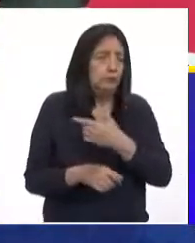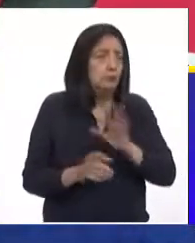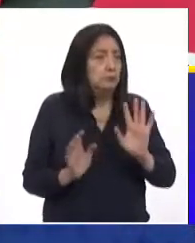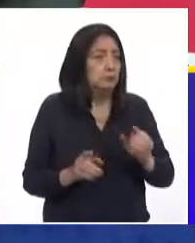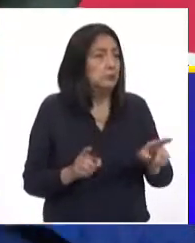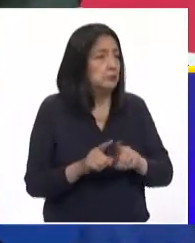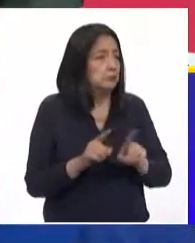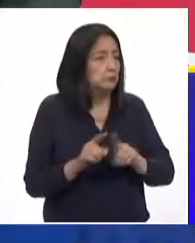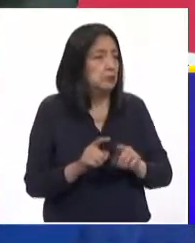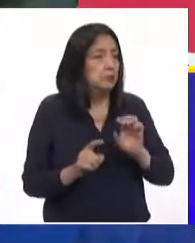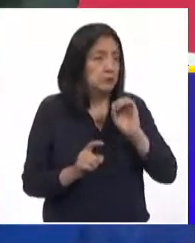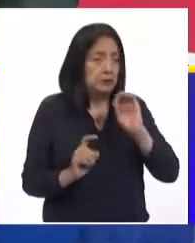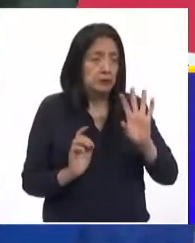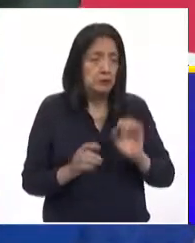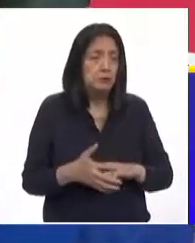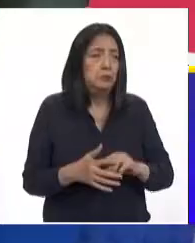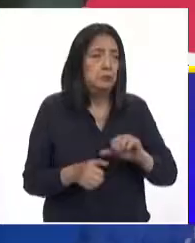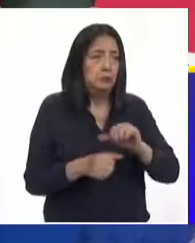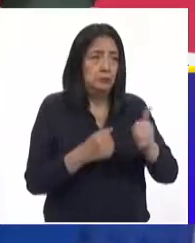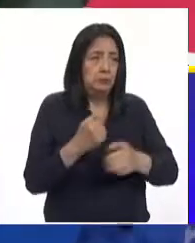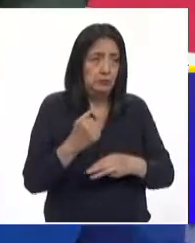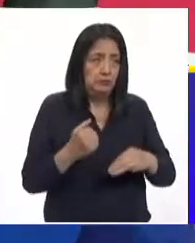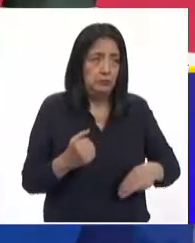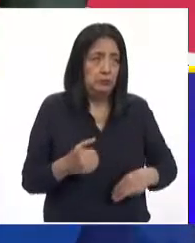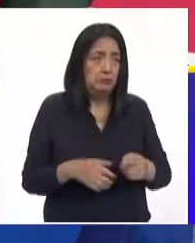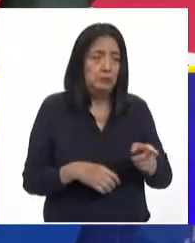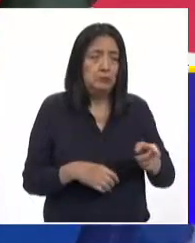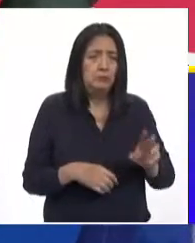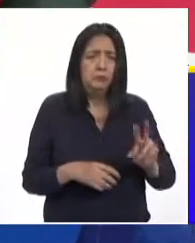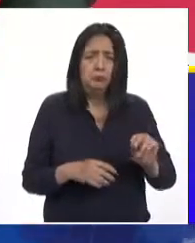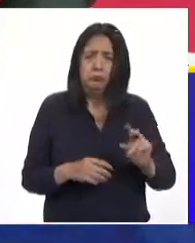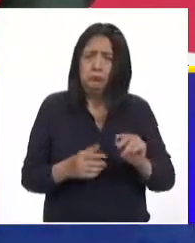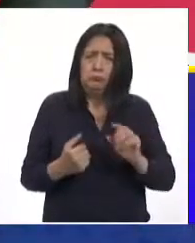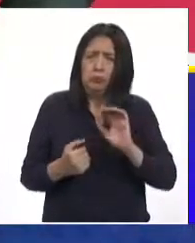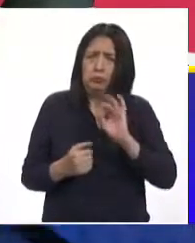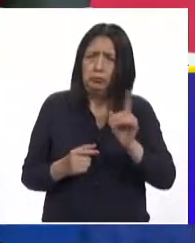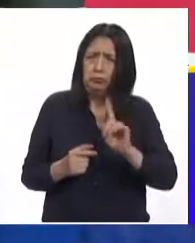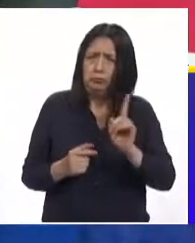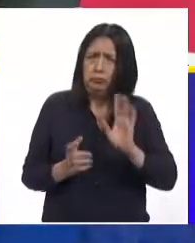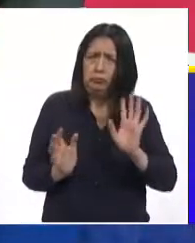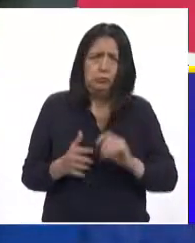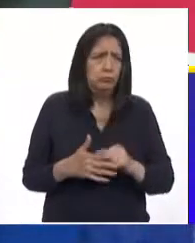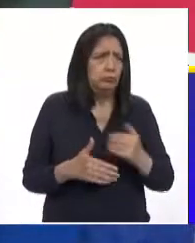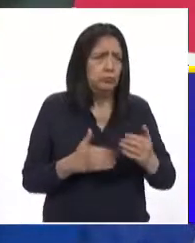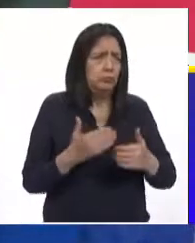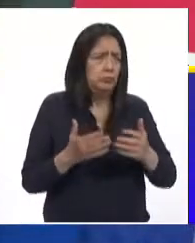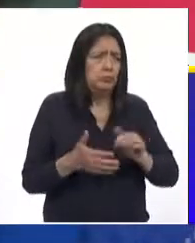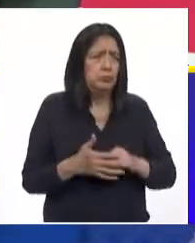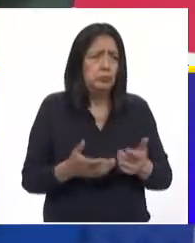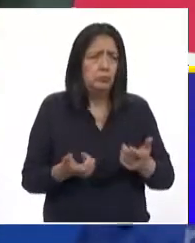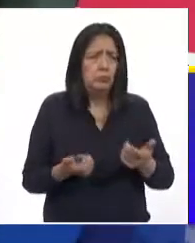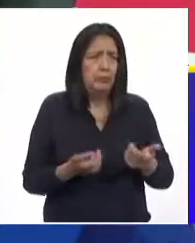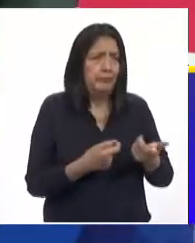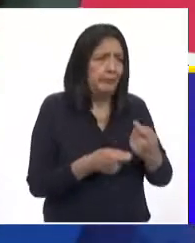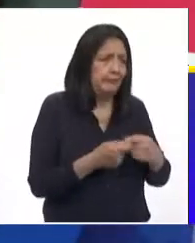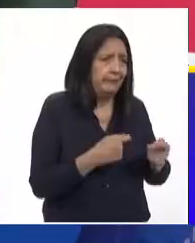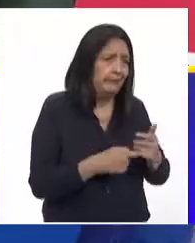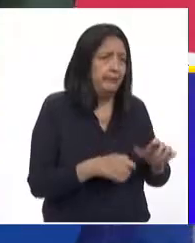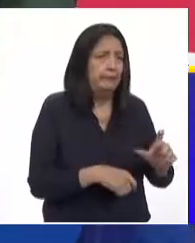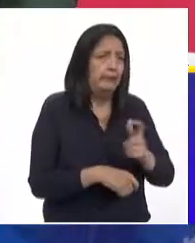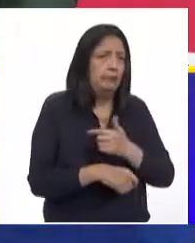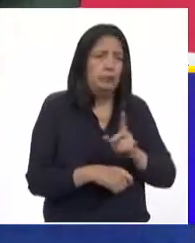que sí también ha determinado el viceministro es que ellos niegan que se trate de un proceso relacionado a un mercado negro de